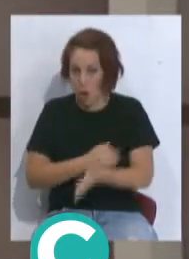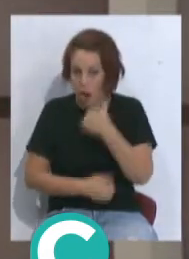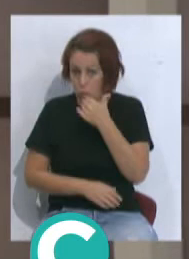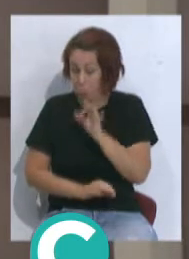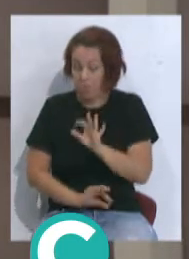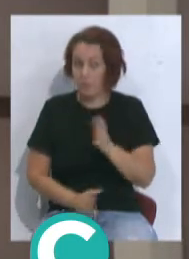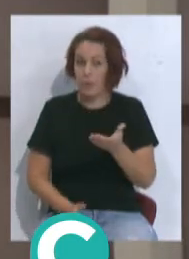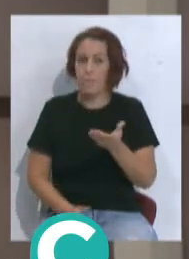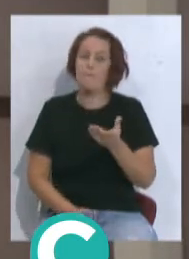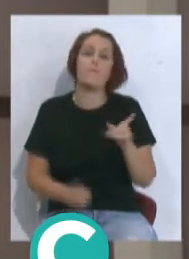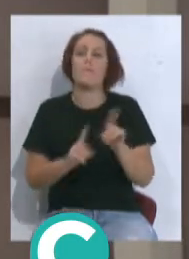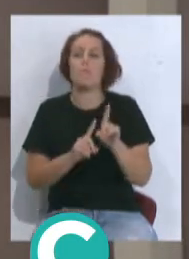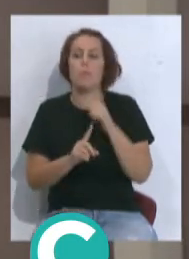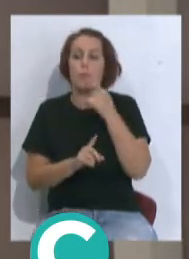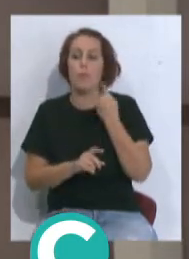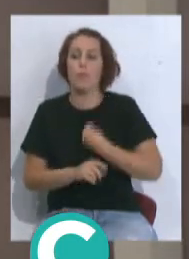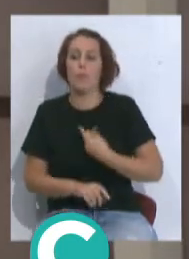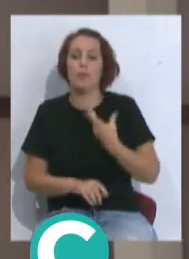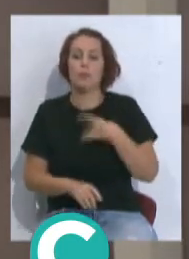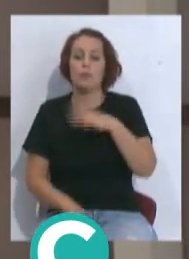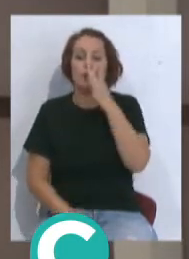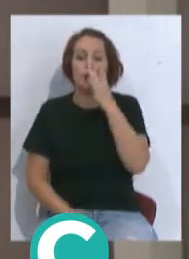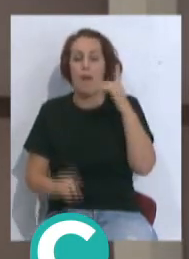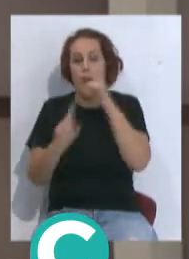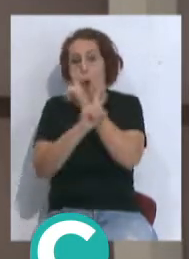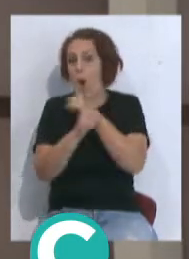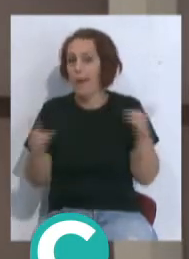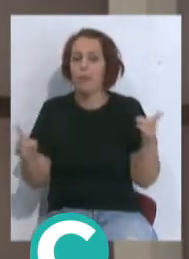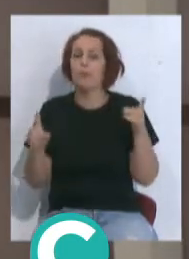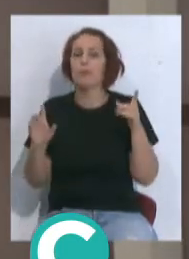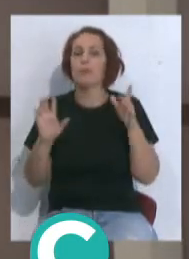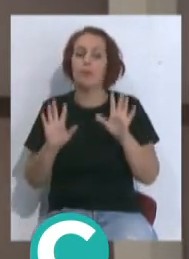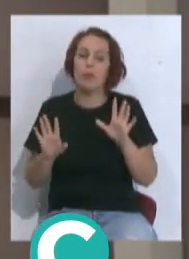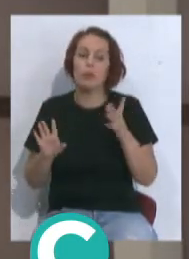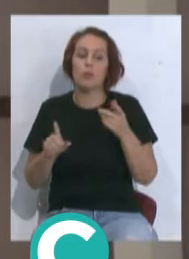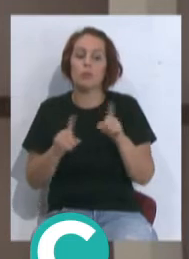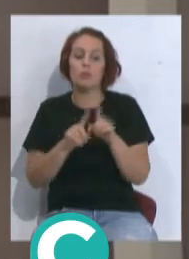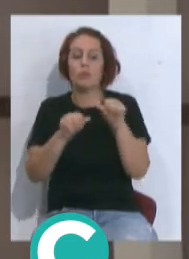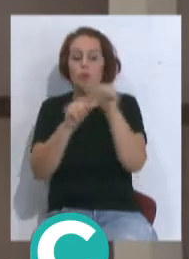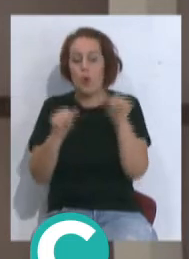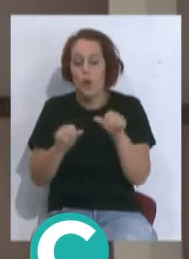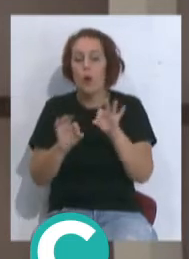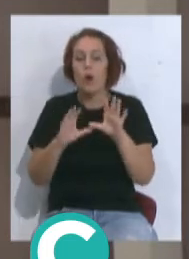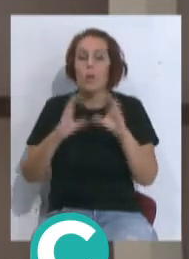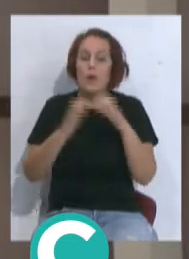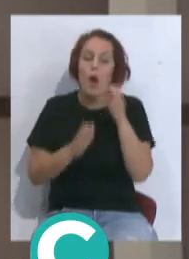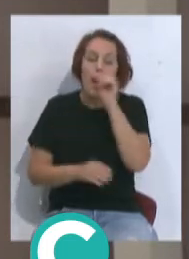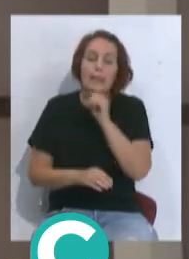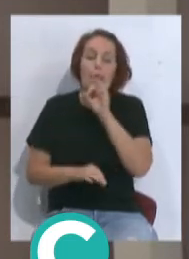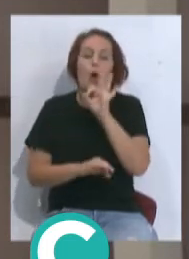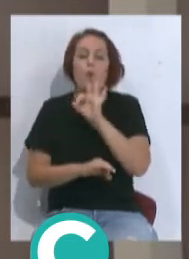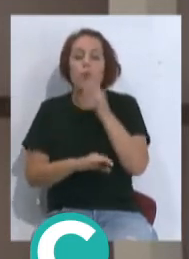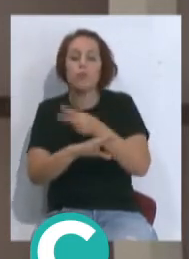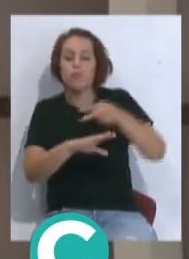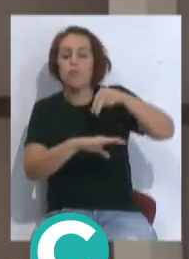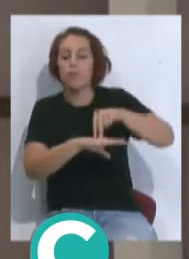era, que es como eso que yo acabo de decir, ¿no? El carnaval no es todo el año, pero no con un formato, agrupación que canta o que se sube a un tablado,